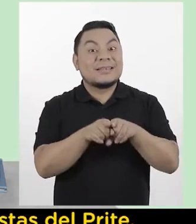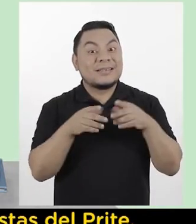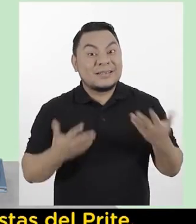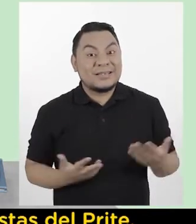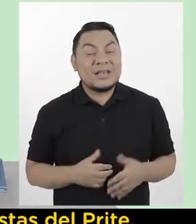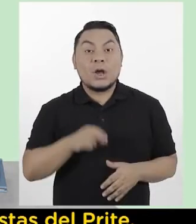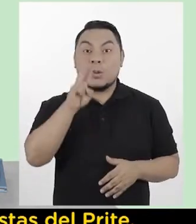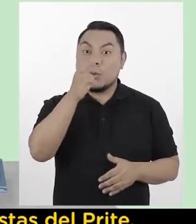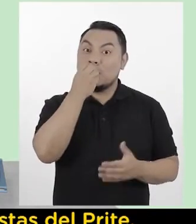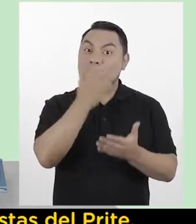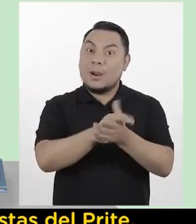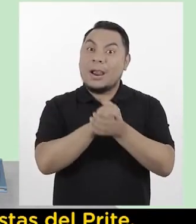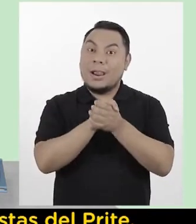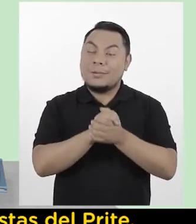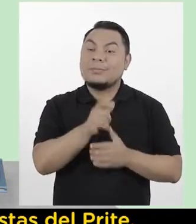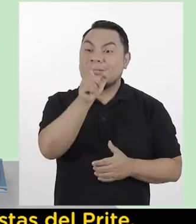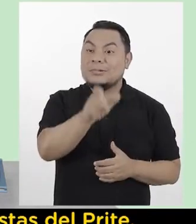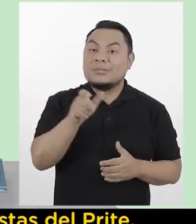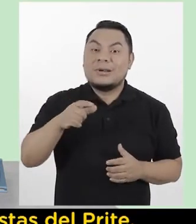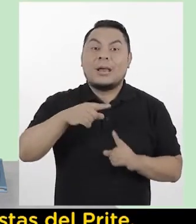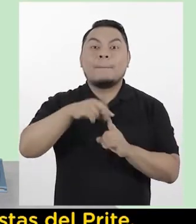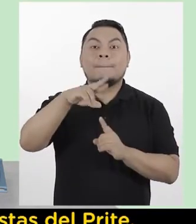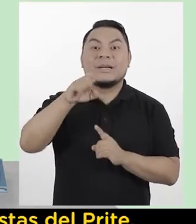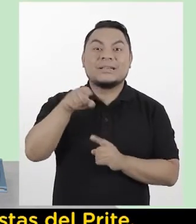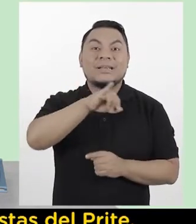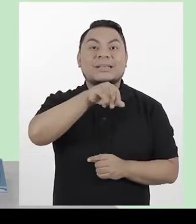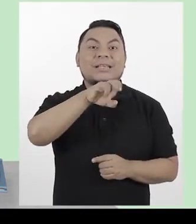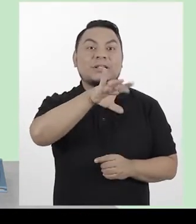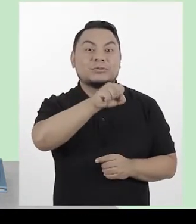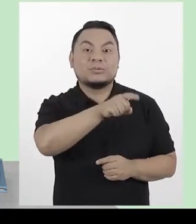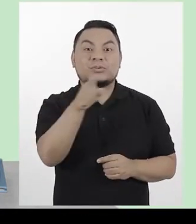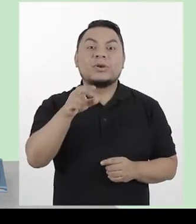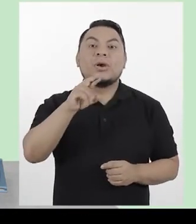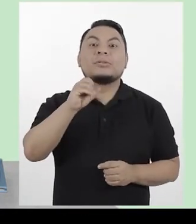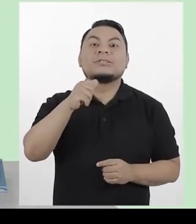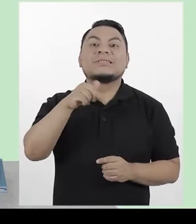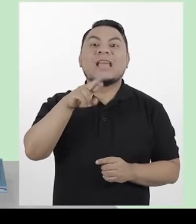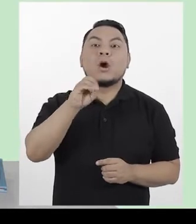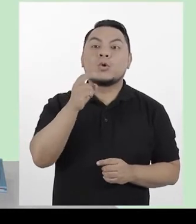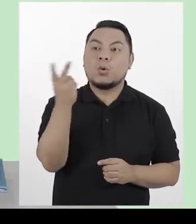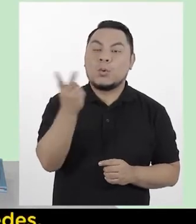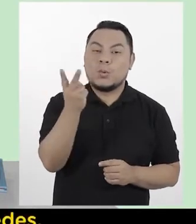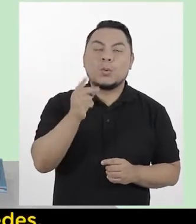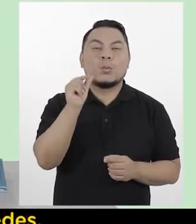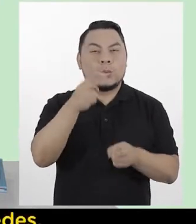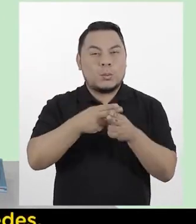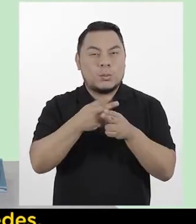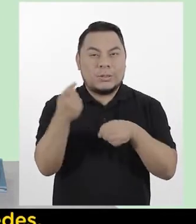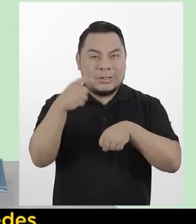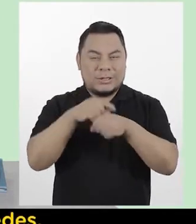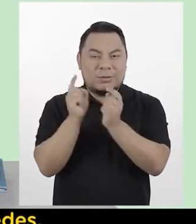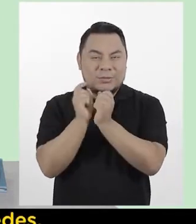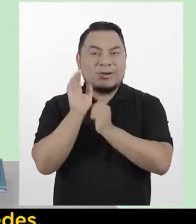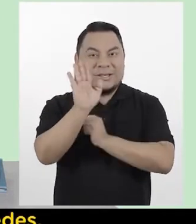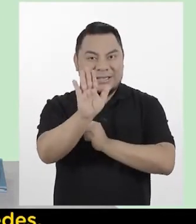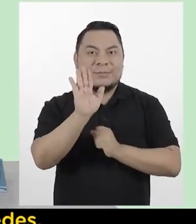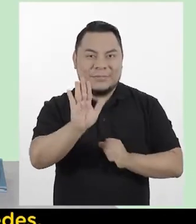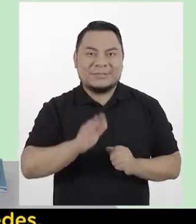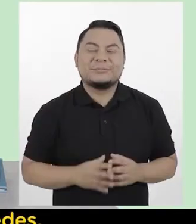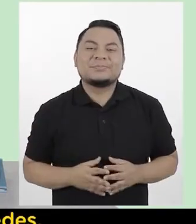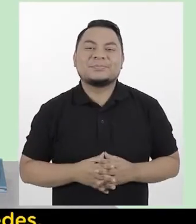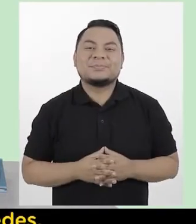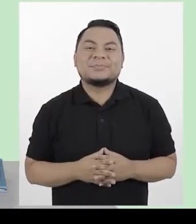Y también dos muy buenos amigos especialistas del PRITE, Jesús y Rosario. En unos momentos estarán con